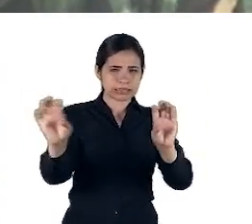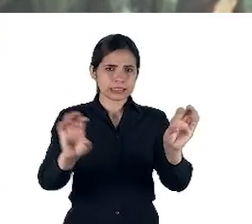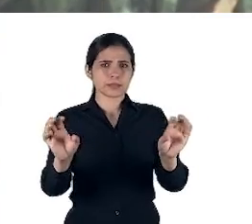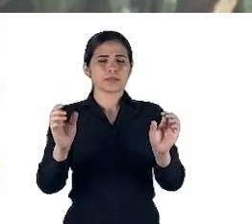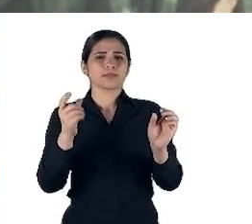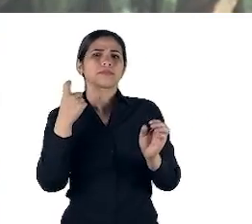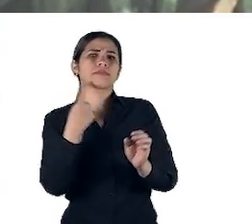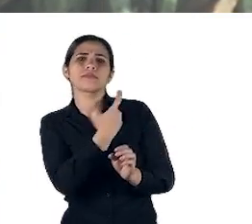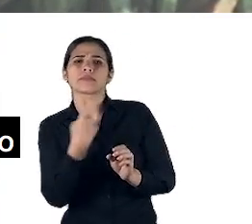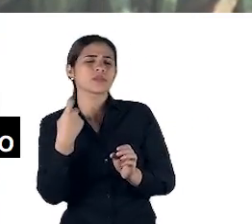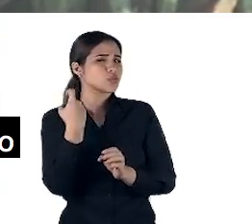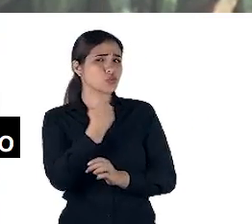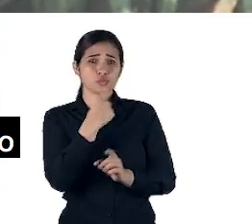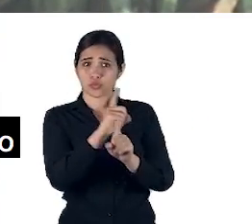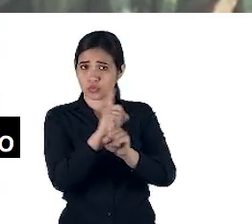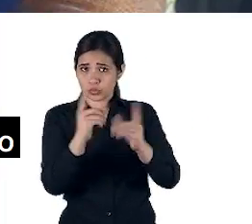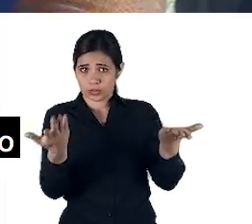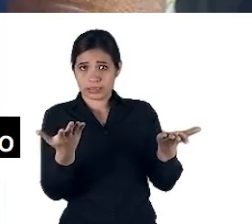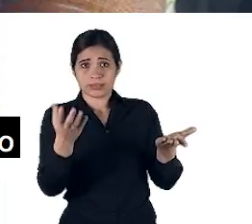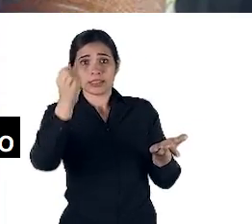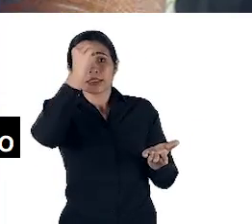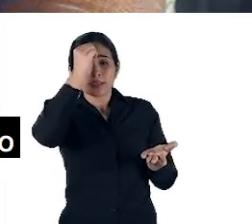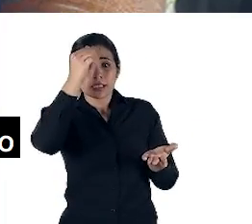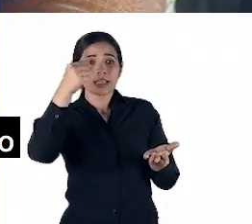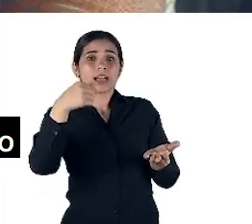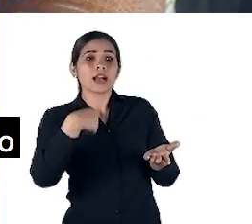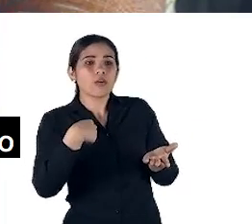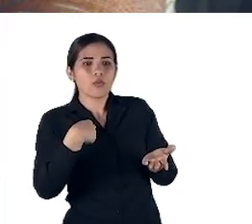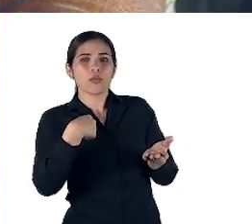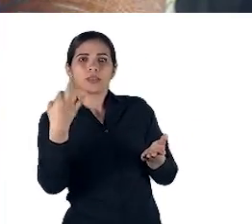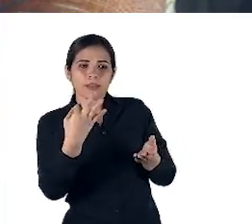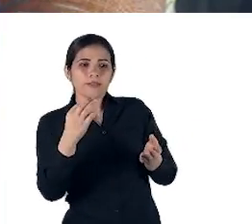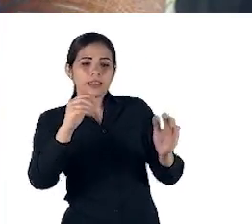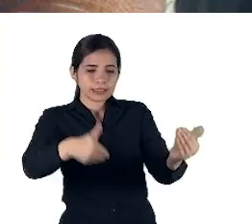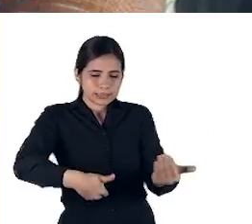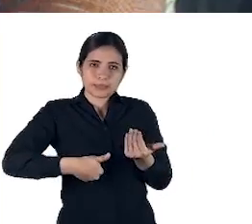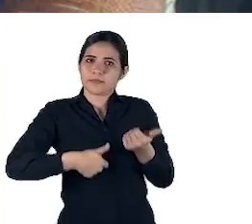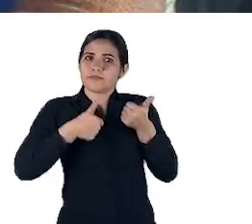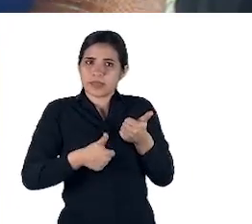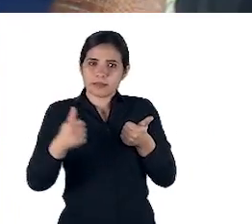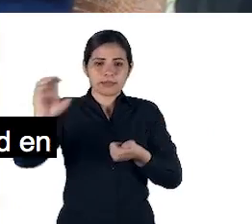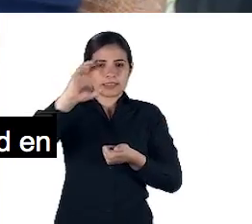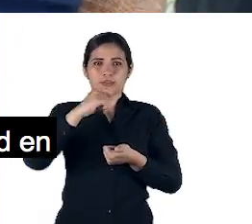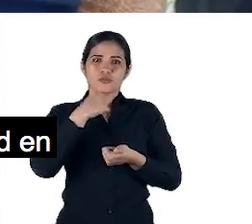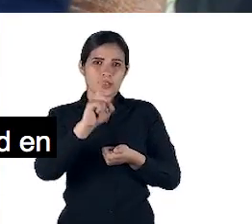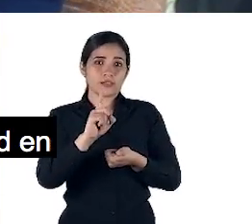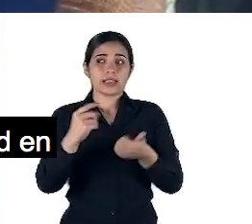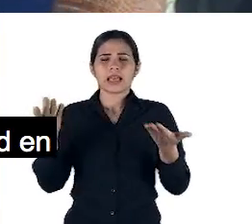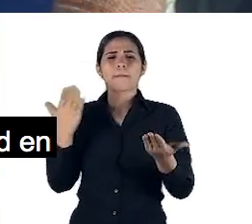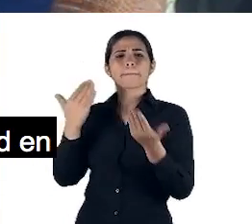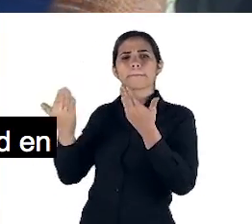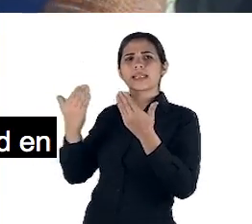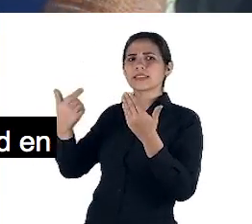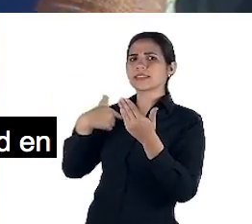niños. Lo estamos, sin darnos cuenta, a lo mejor empaquetando como un producto, digamos. Sí, sensibilizando. El pasito por